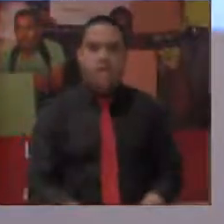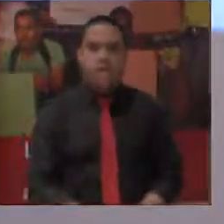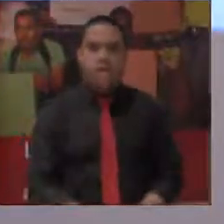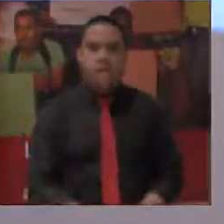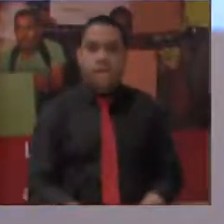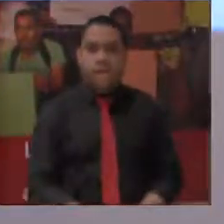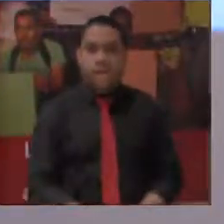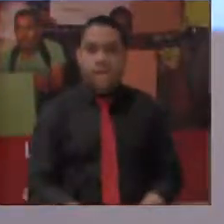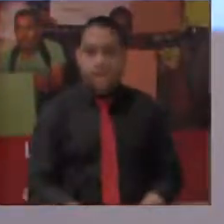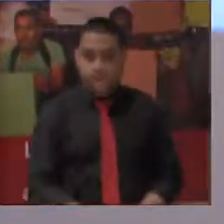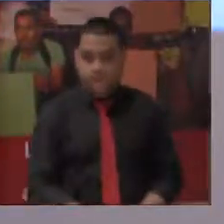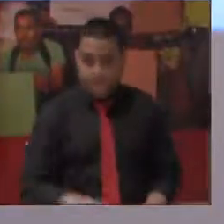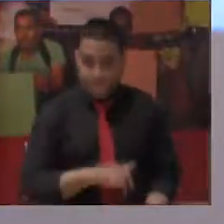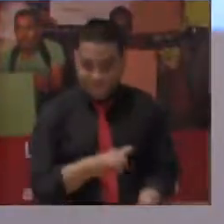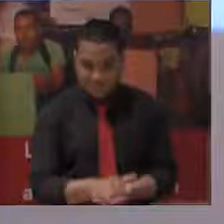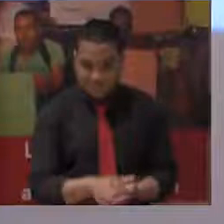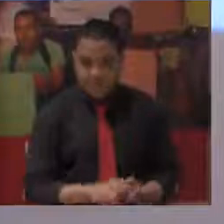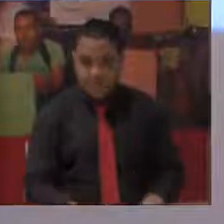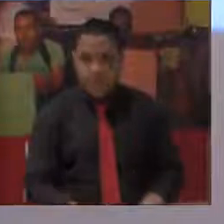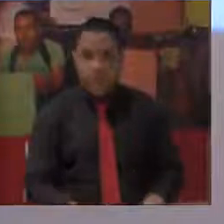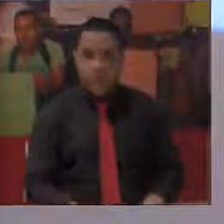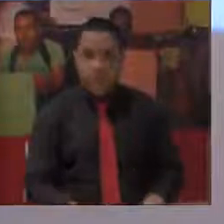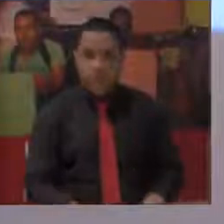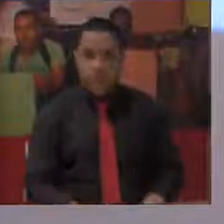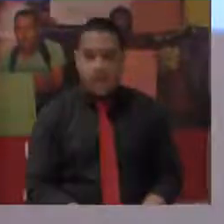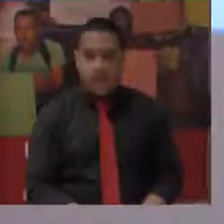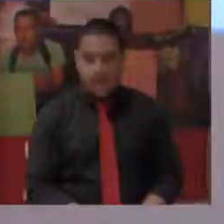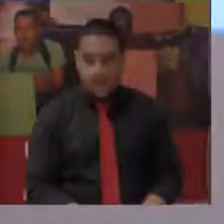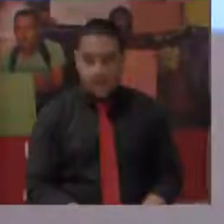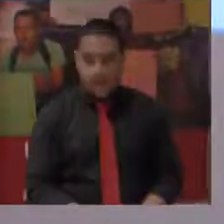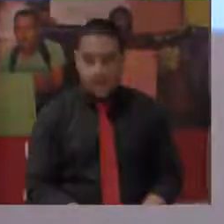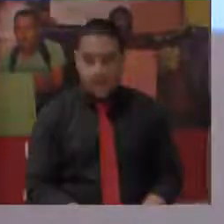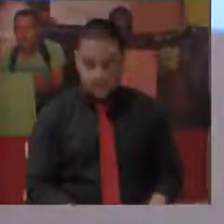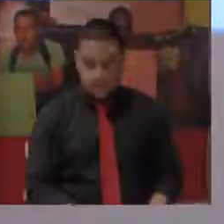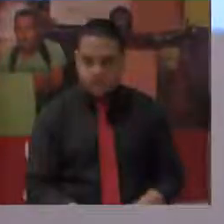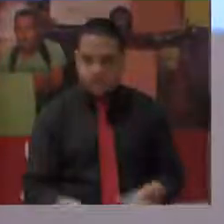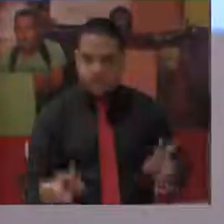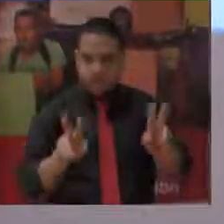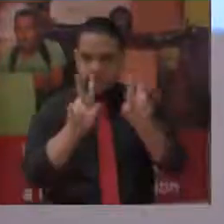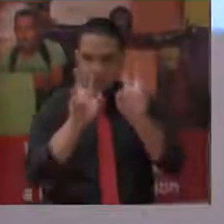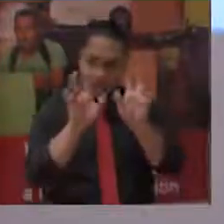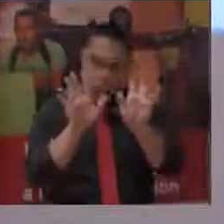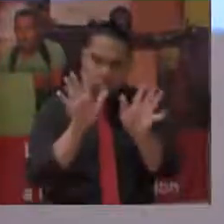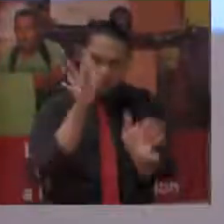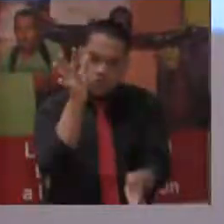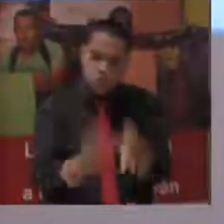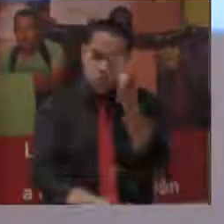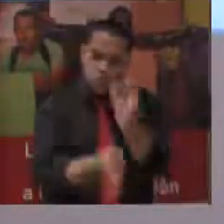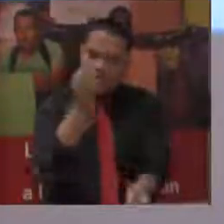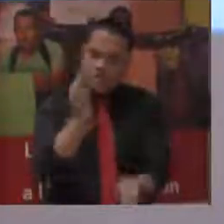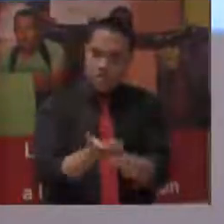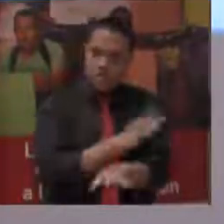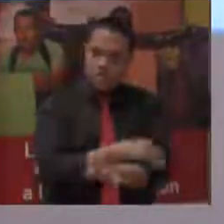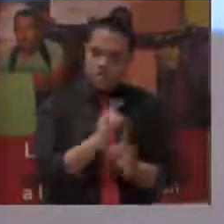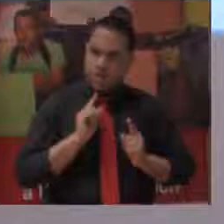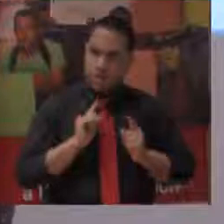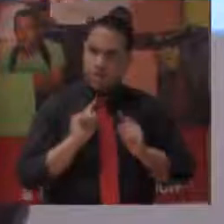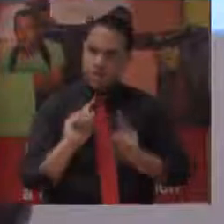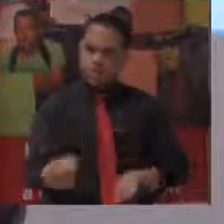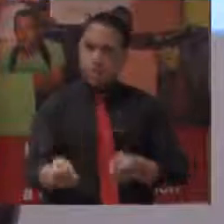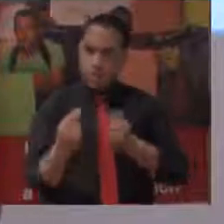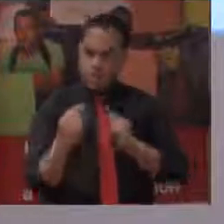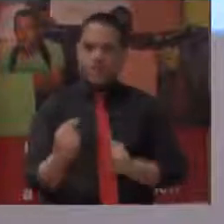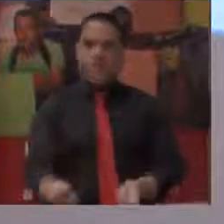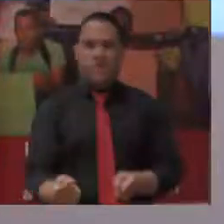Desde ese punto de vista, las salidas no son jurídicas, como lo hemos visto en las discusiones en estos